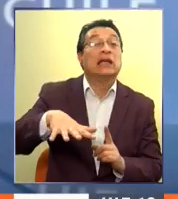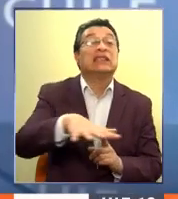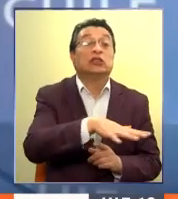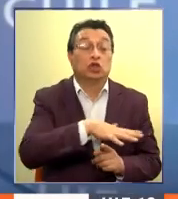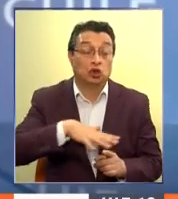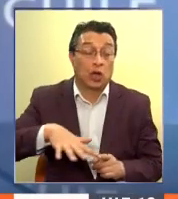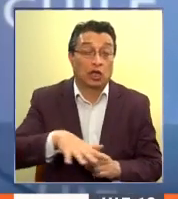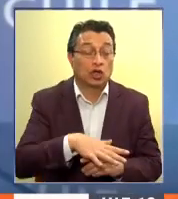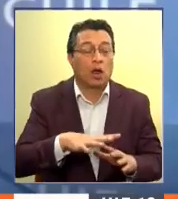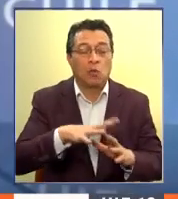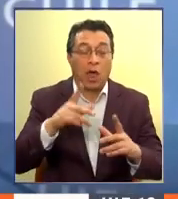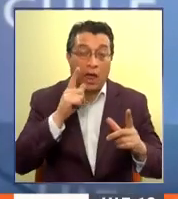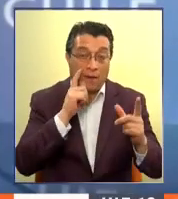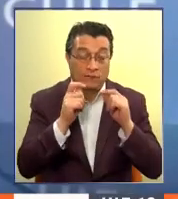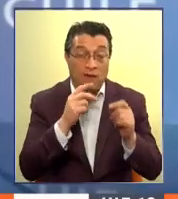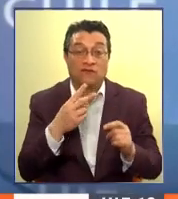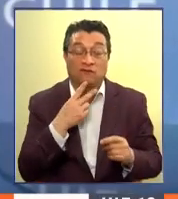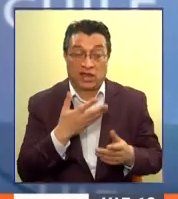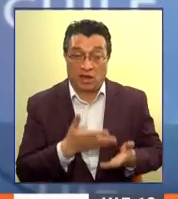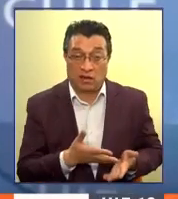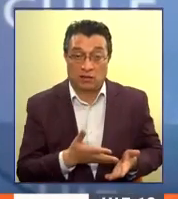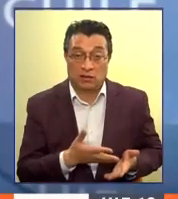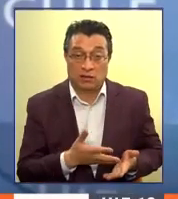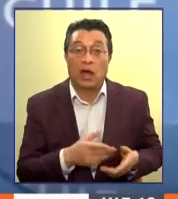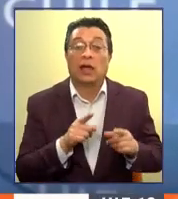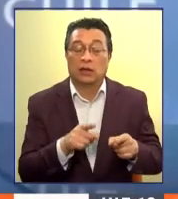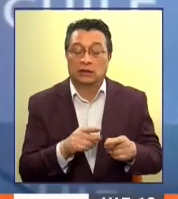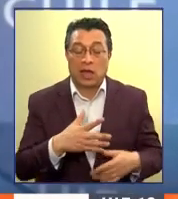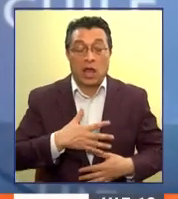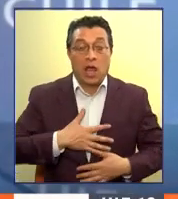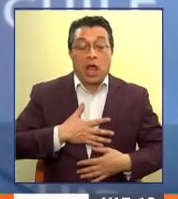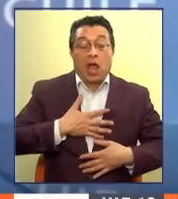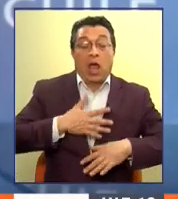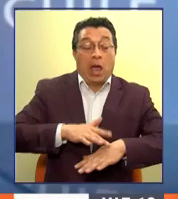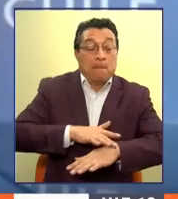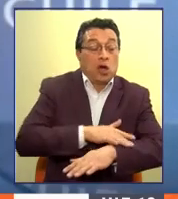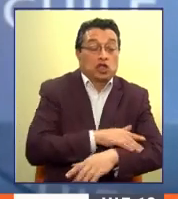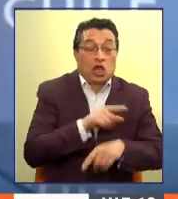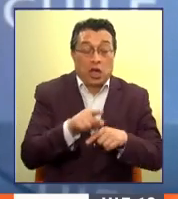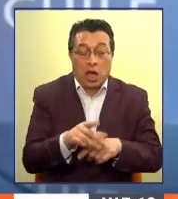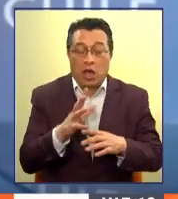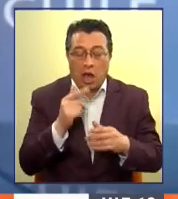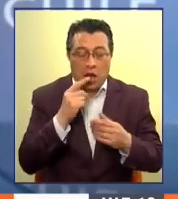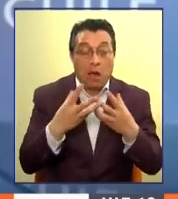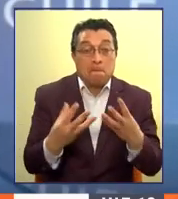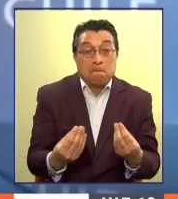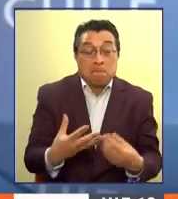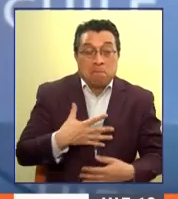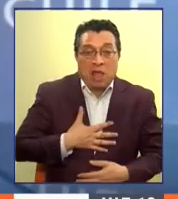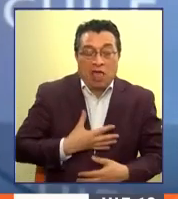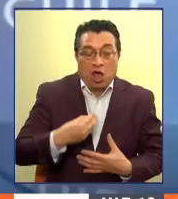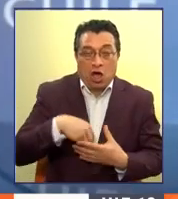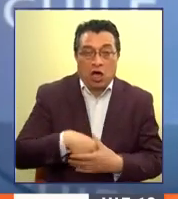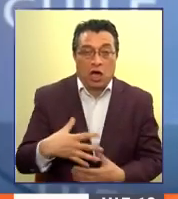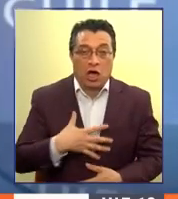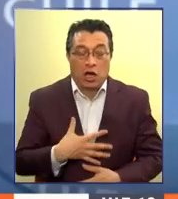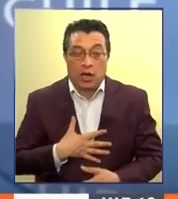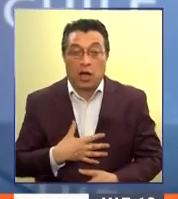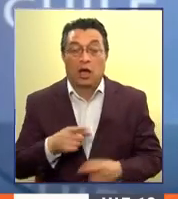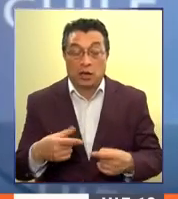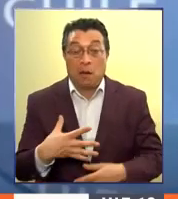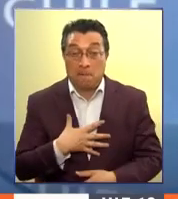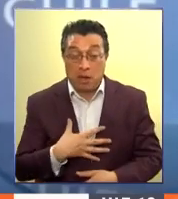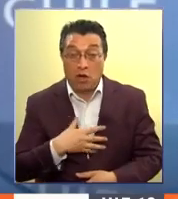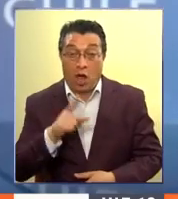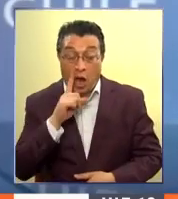de alto riesgo vital, ¿ya? Entonces, la emoción que está ahí constante es el miedo. El miedo, el temor. Entonces, como estoy con miedo,